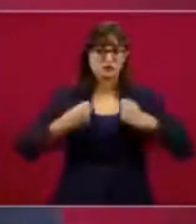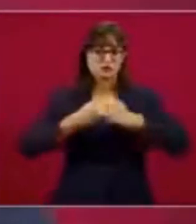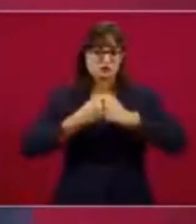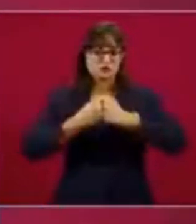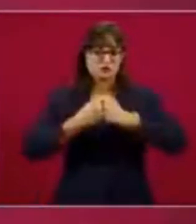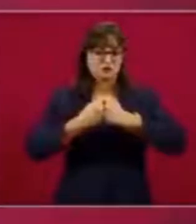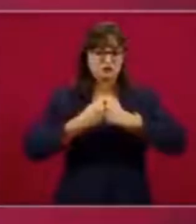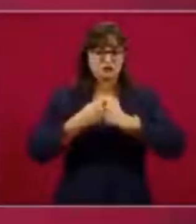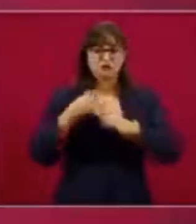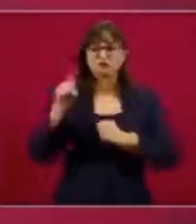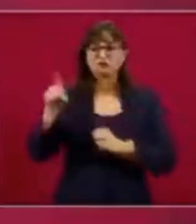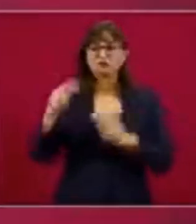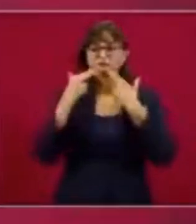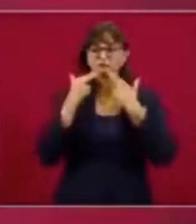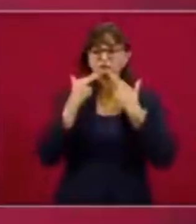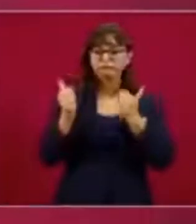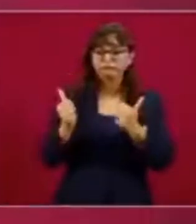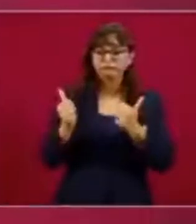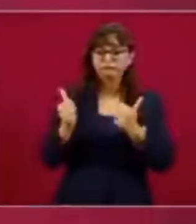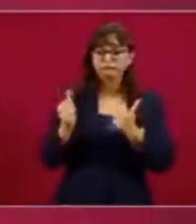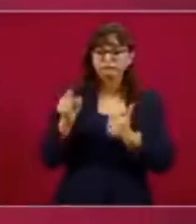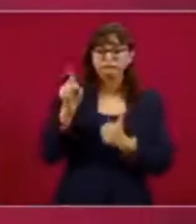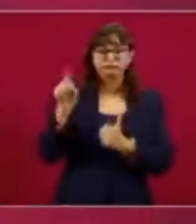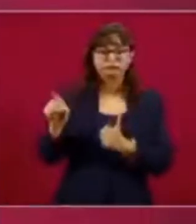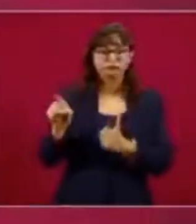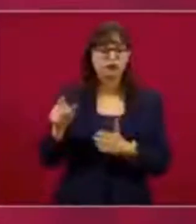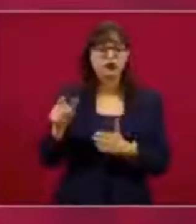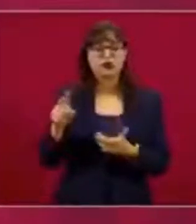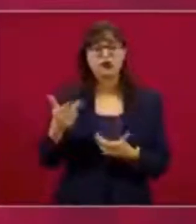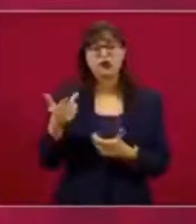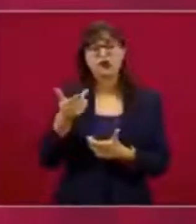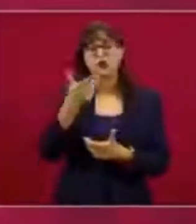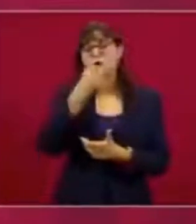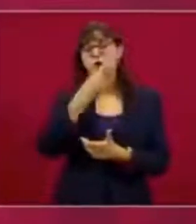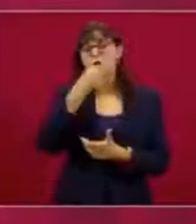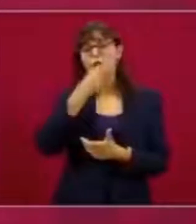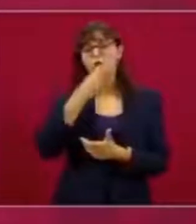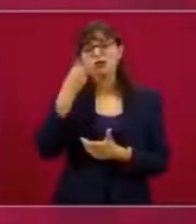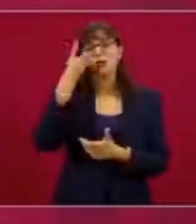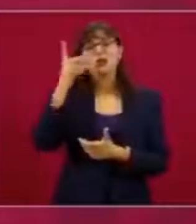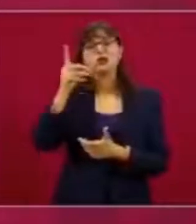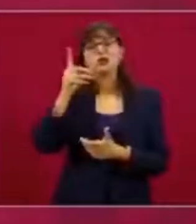Es un rancho del finado Antonio Toledo Corro.